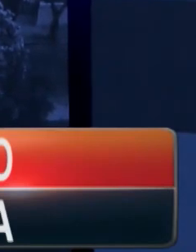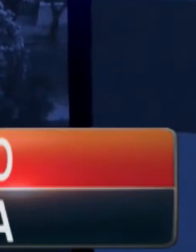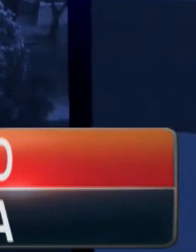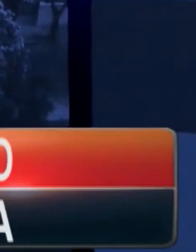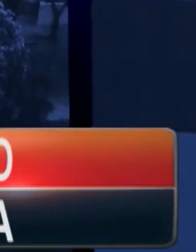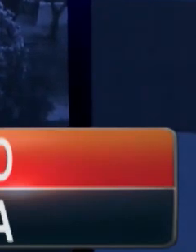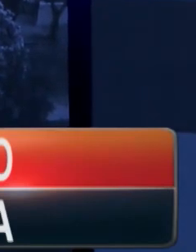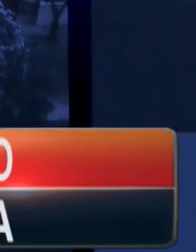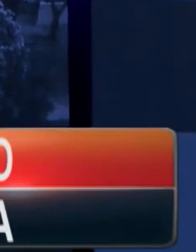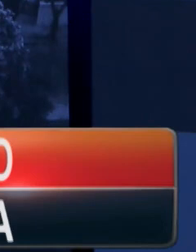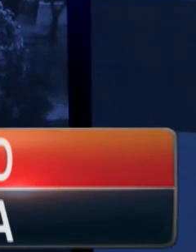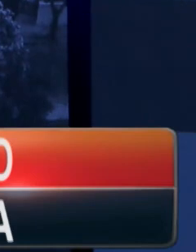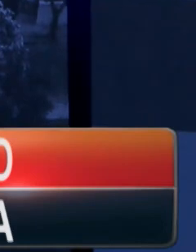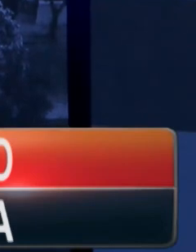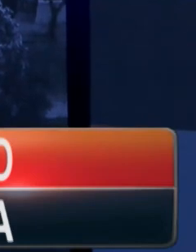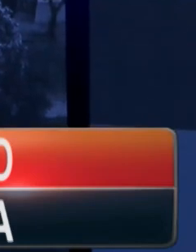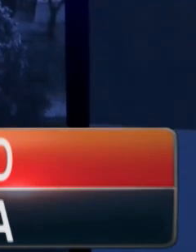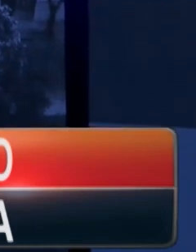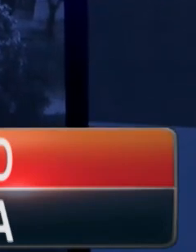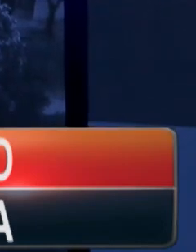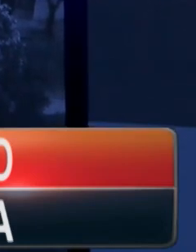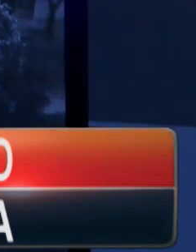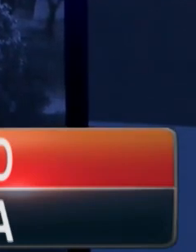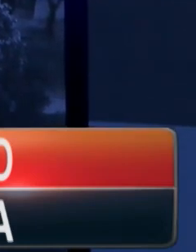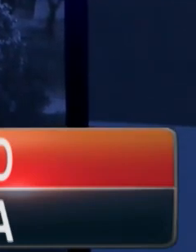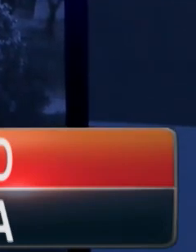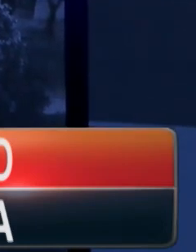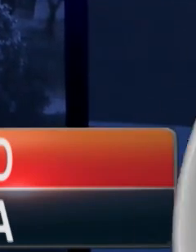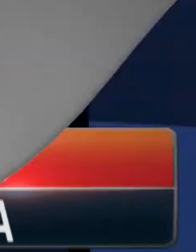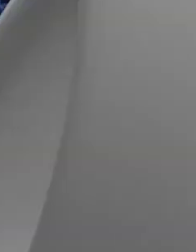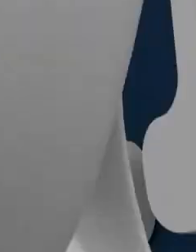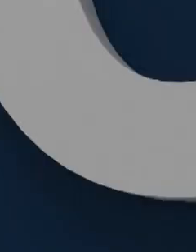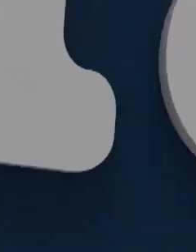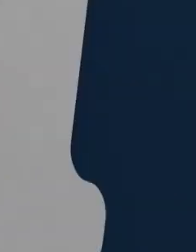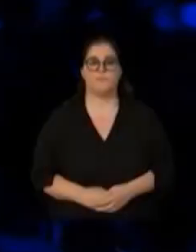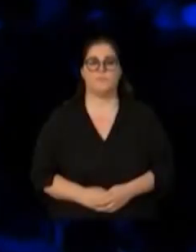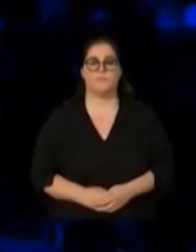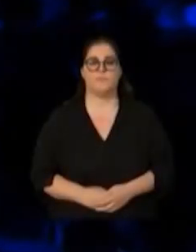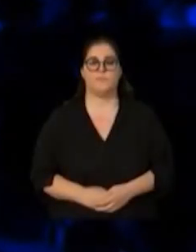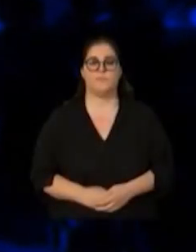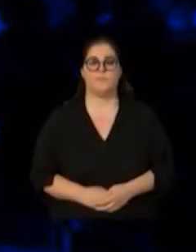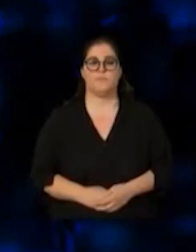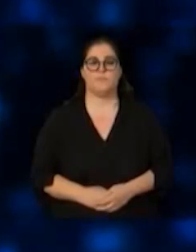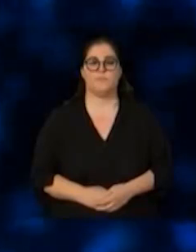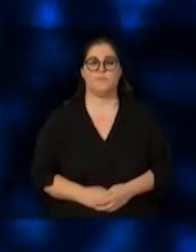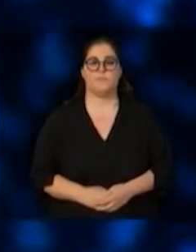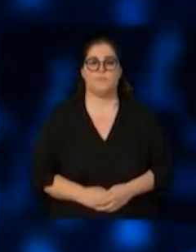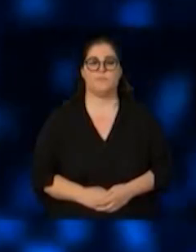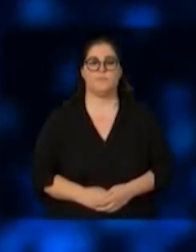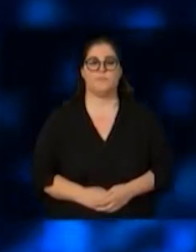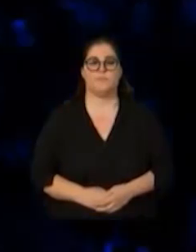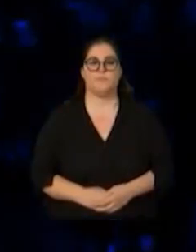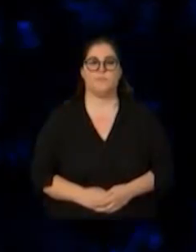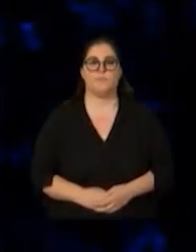en Argentina. Para Uruguay hubo buenas noticias. Vean si no. Javier Milei, Sergio Massa,